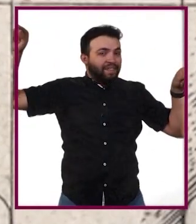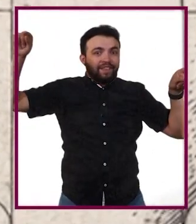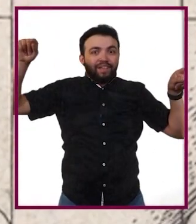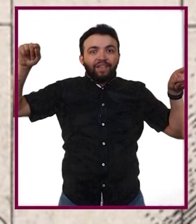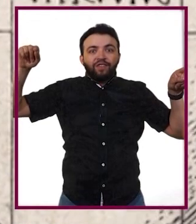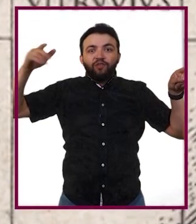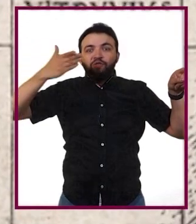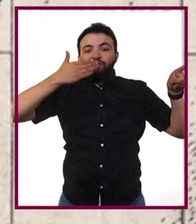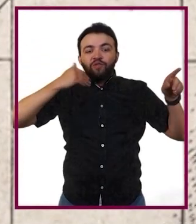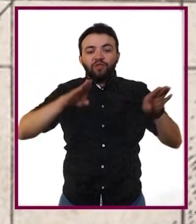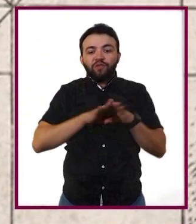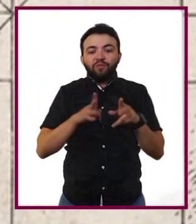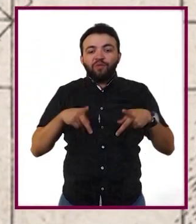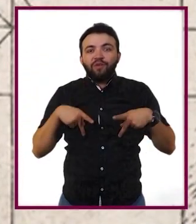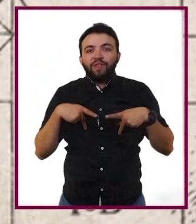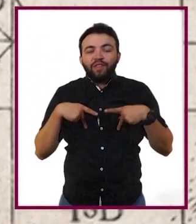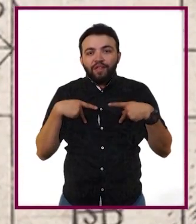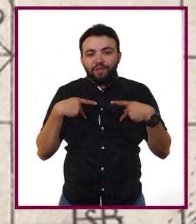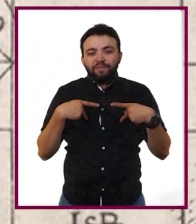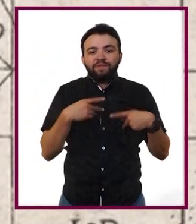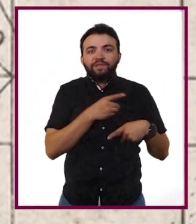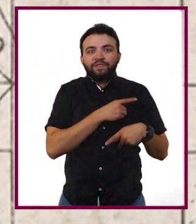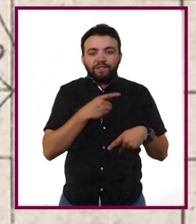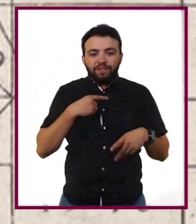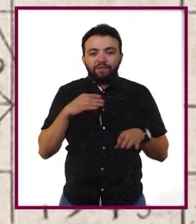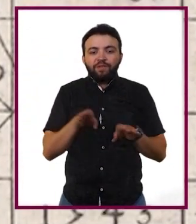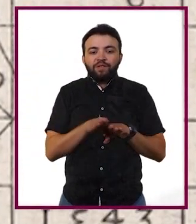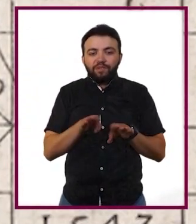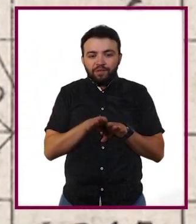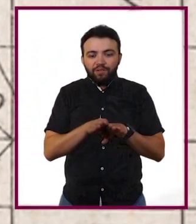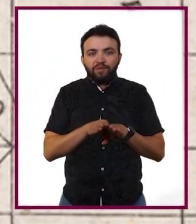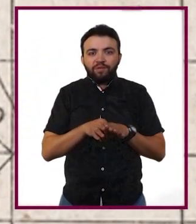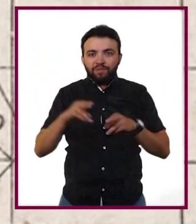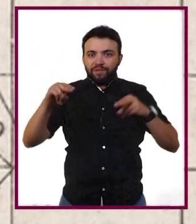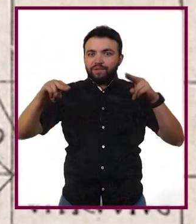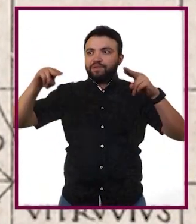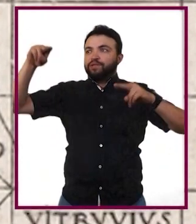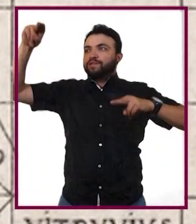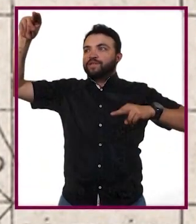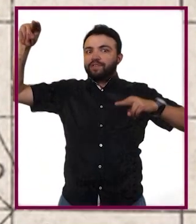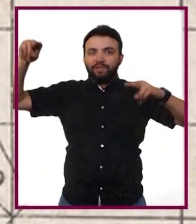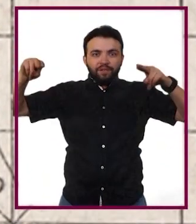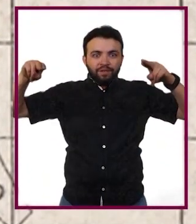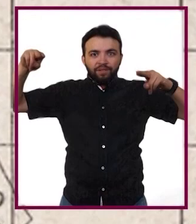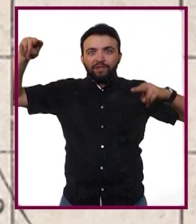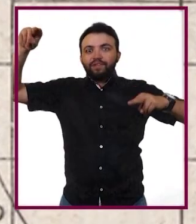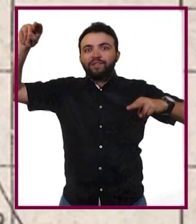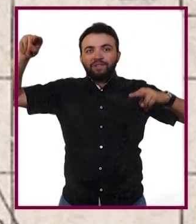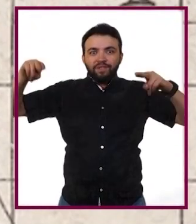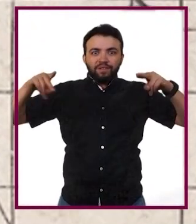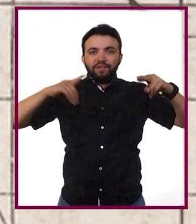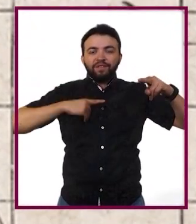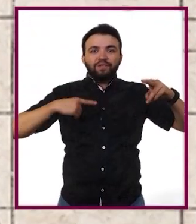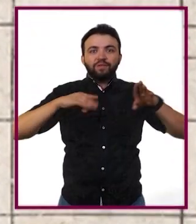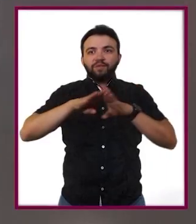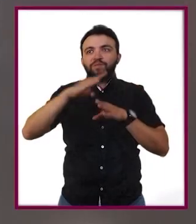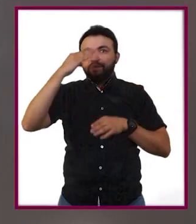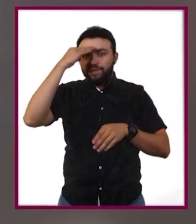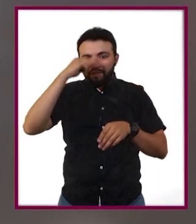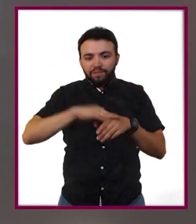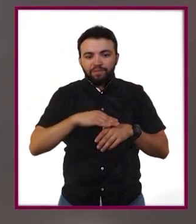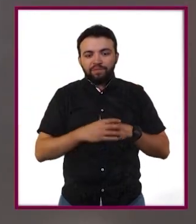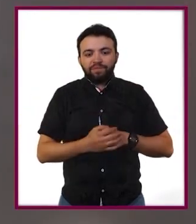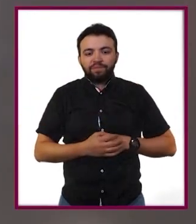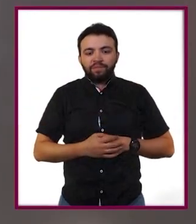tan débil, tenés que tener conocimientos de arquitectura e ingeniería hidráulica, y Tembleque lo tenía. Y desde